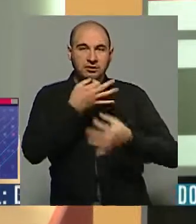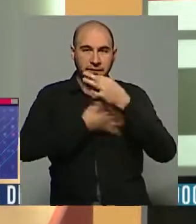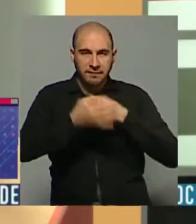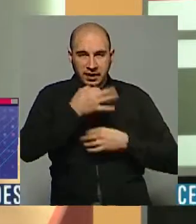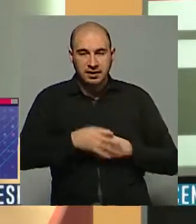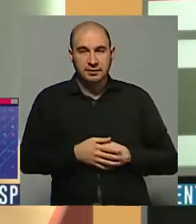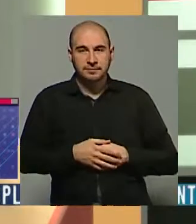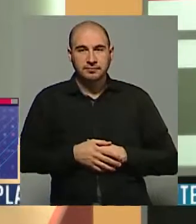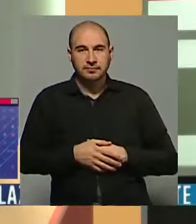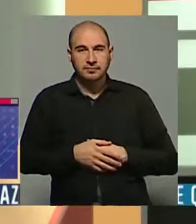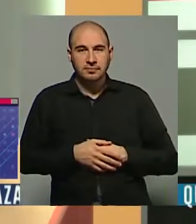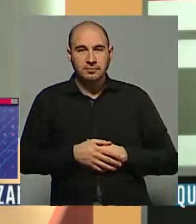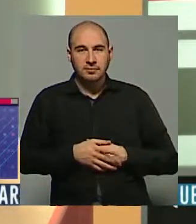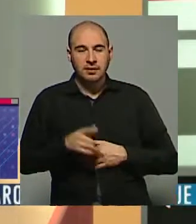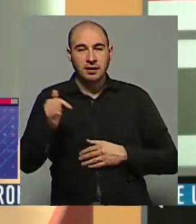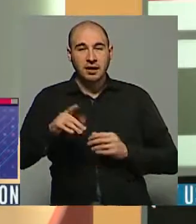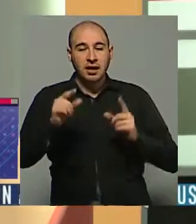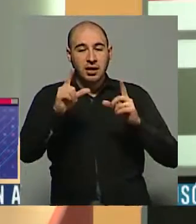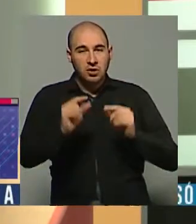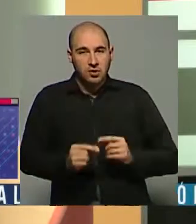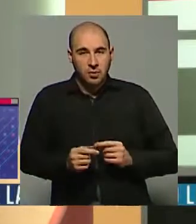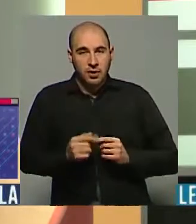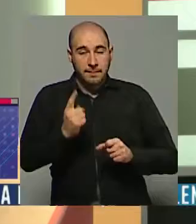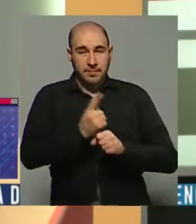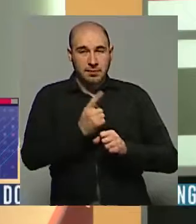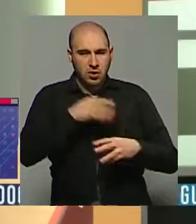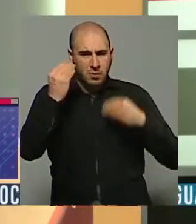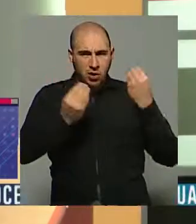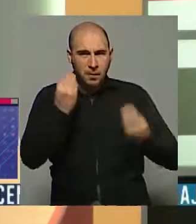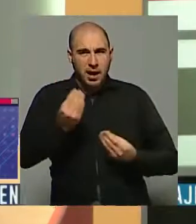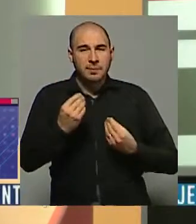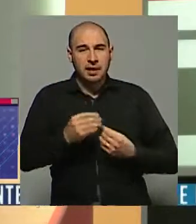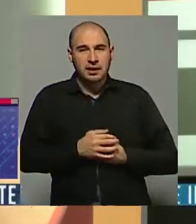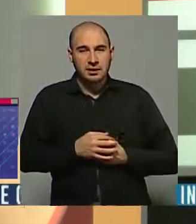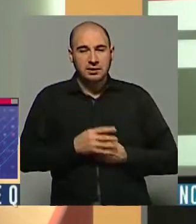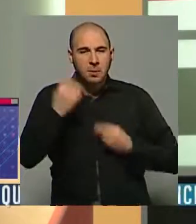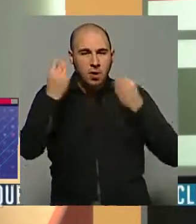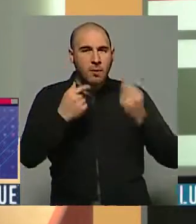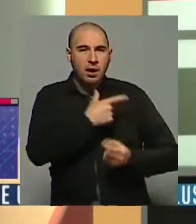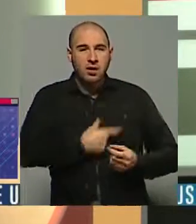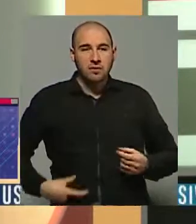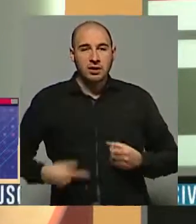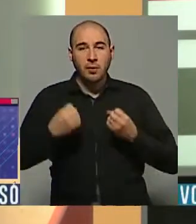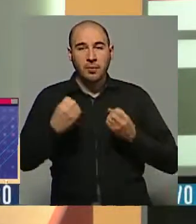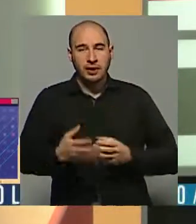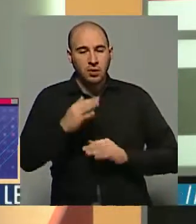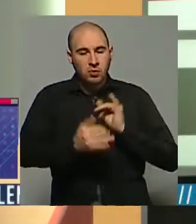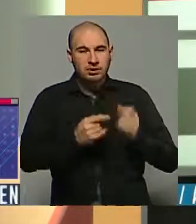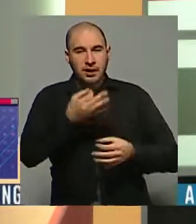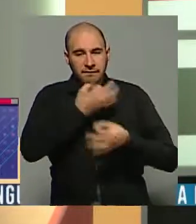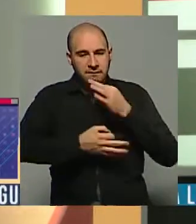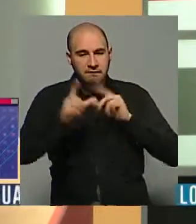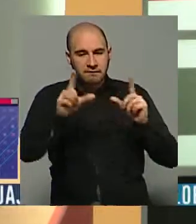ventas, y sin duda son números que, por un lado, preocupan deben preocupar al gobierno, porque obviamente se habla de la caída